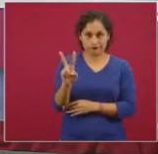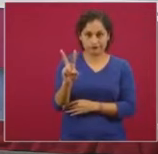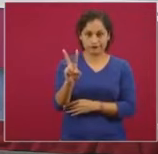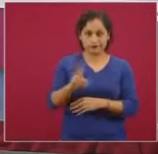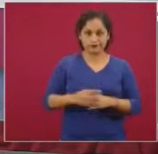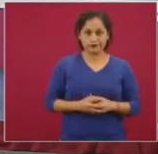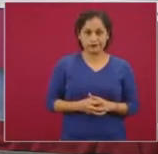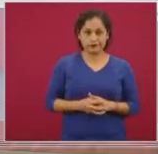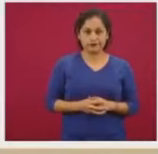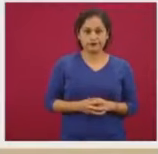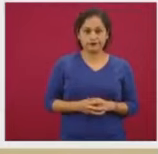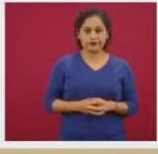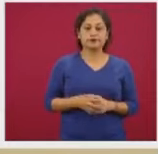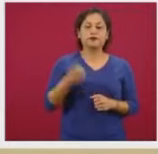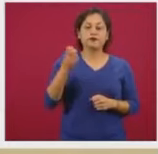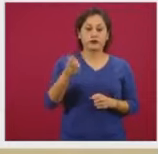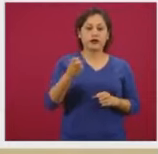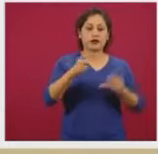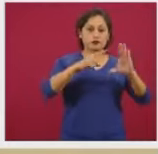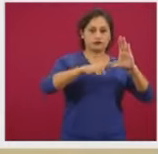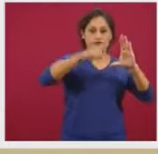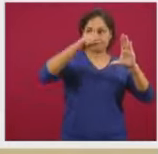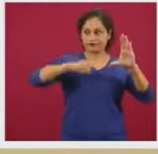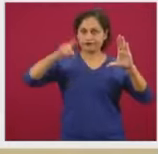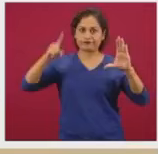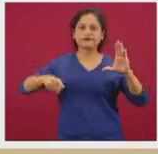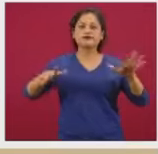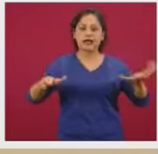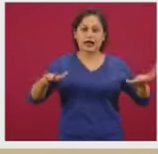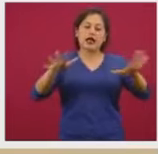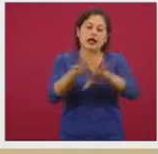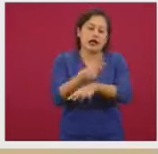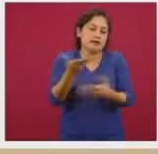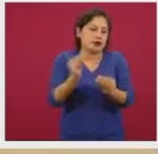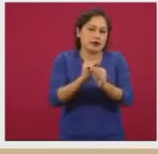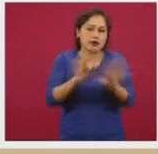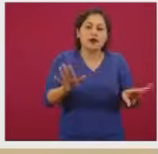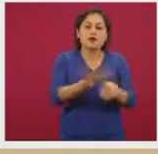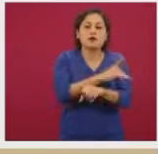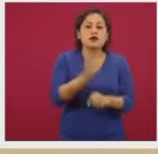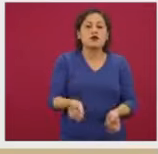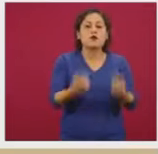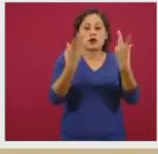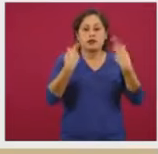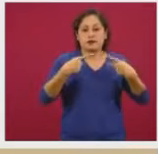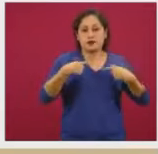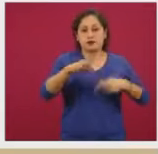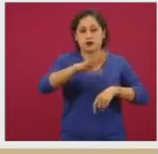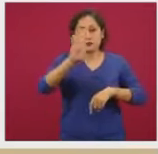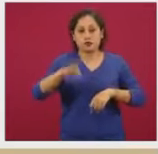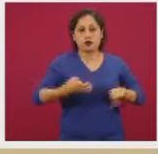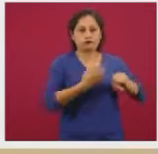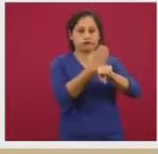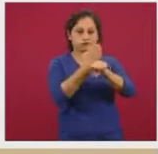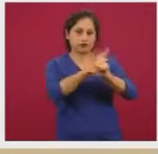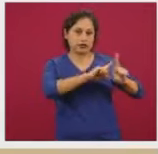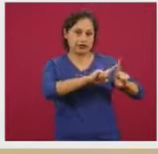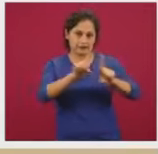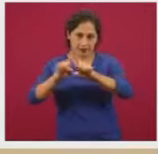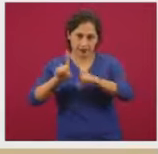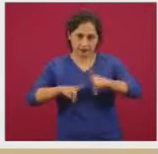ir cambiando la escala y esto depende pues obviamente del número de muertes esperadas en cada una de las entidades.